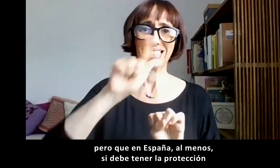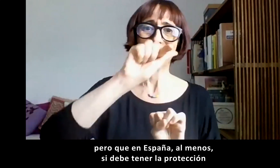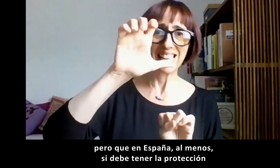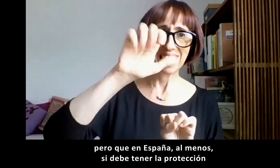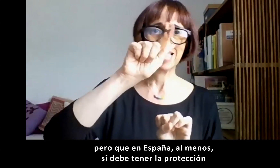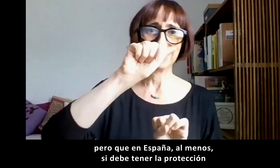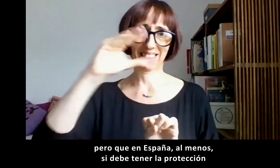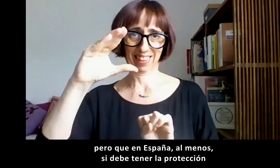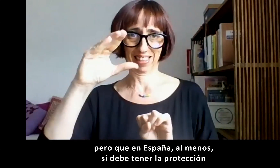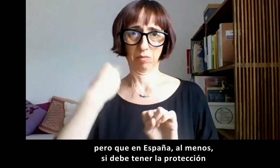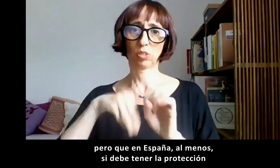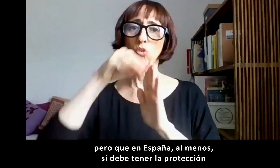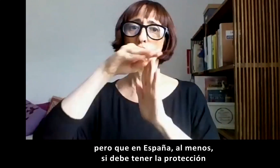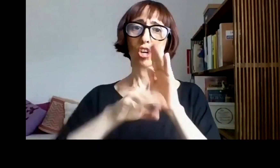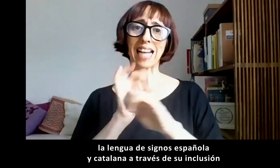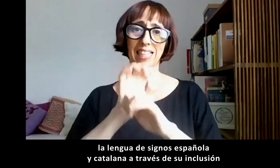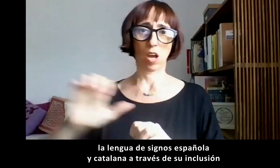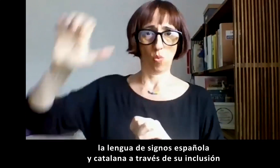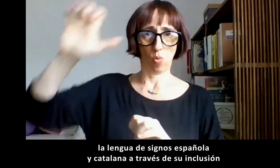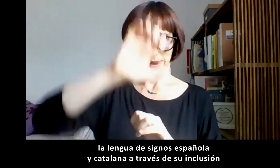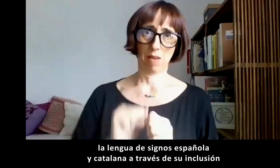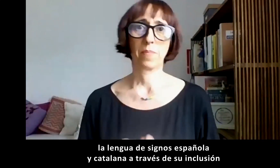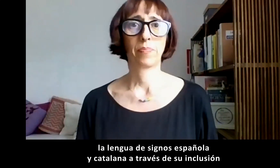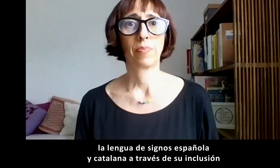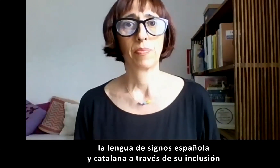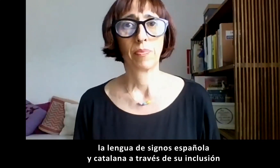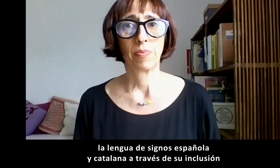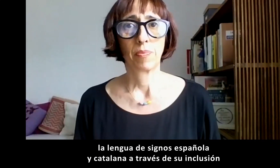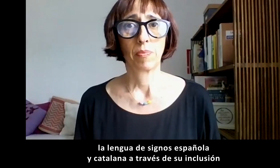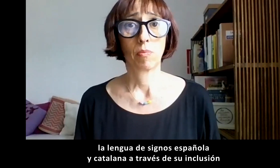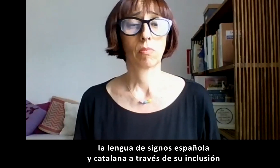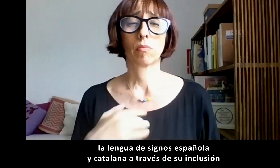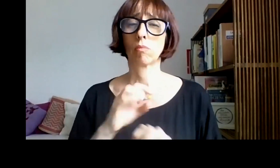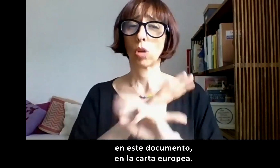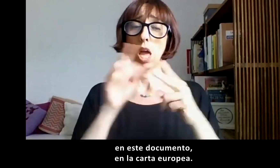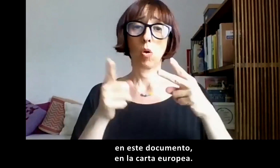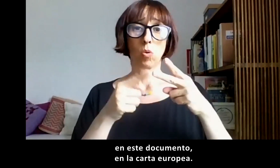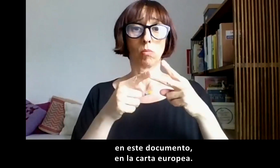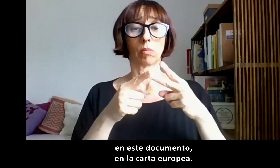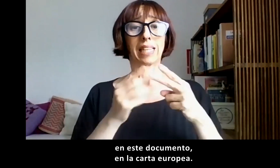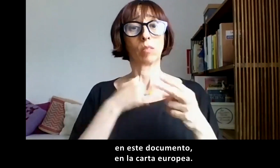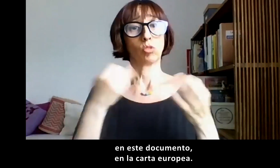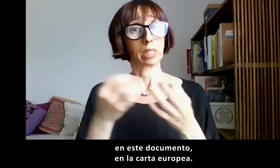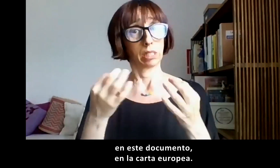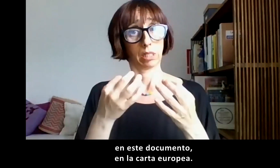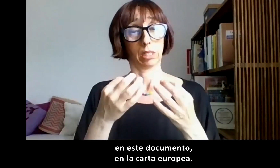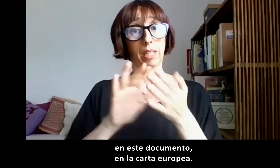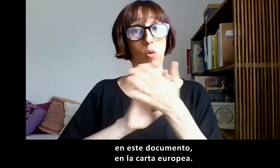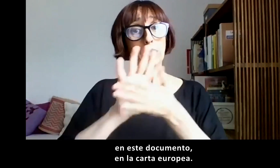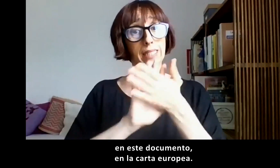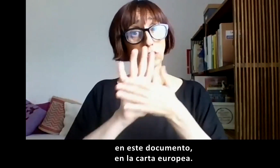sí debe tener esa protección, la lengua de signos española y catalana, a través de su inclusión en este documento, en la Carta